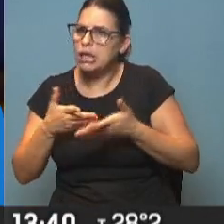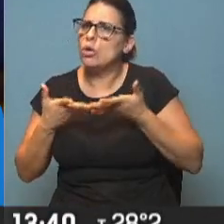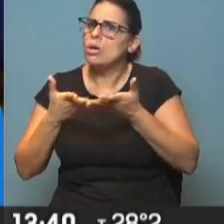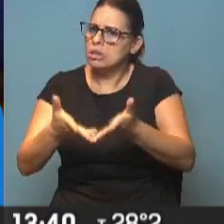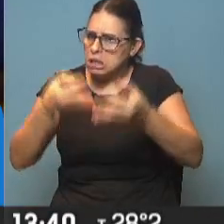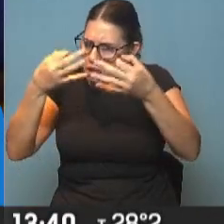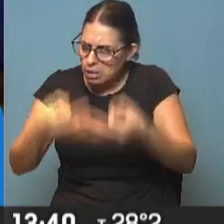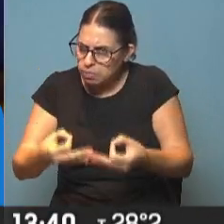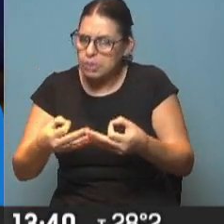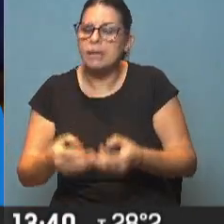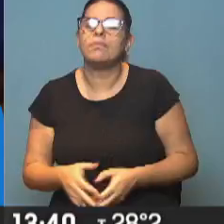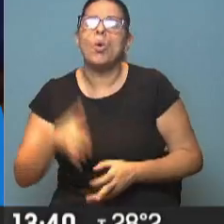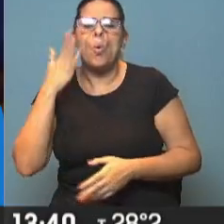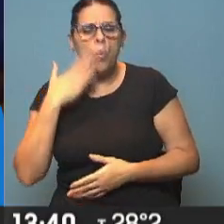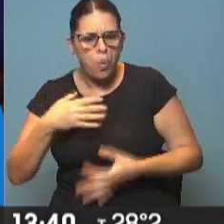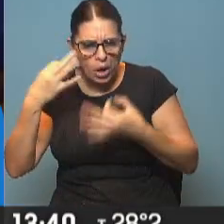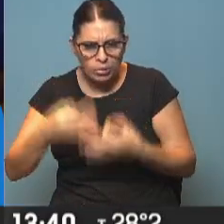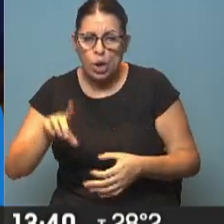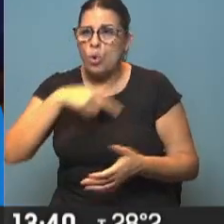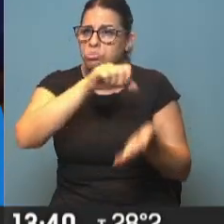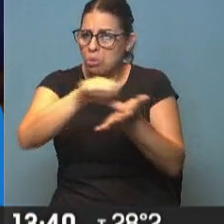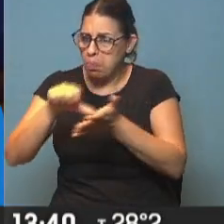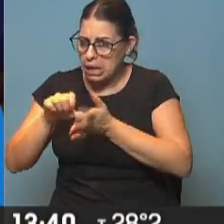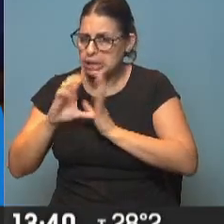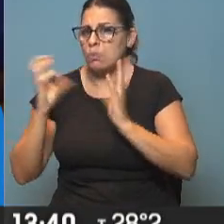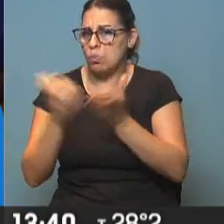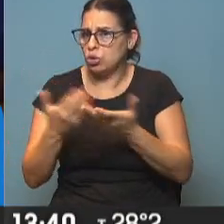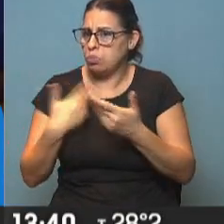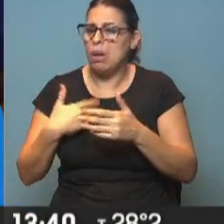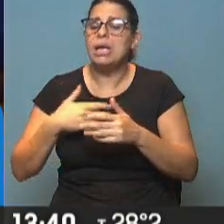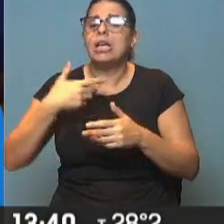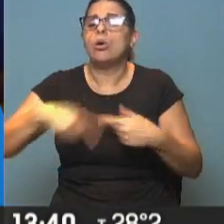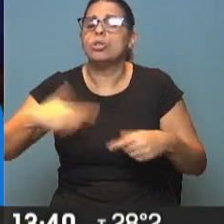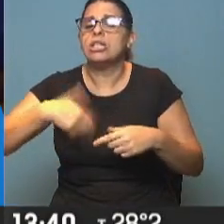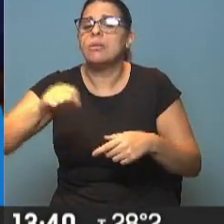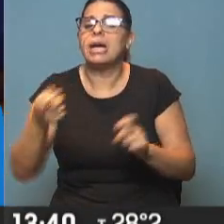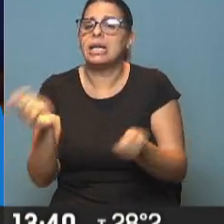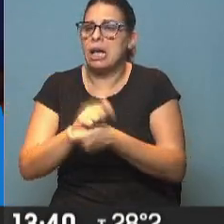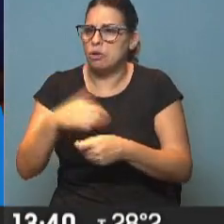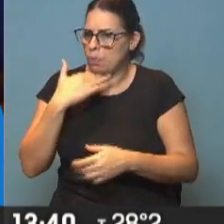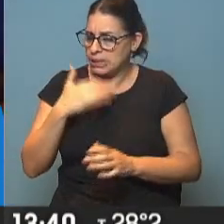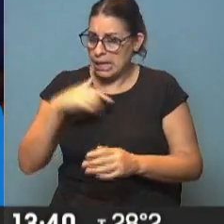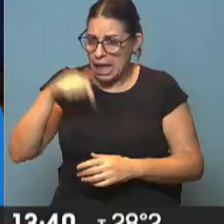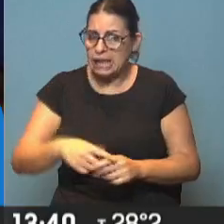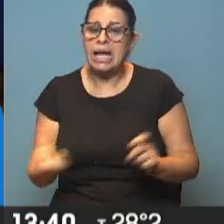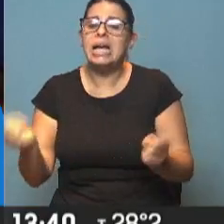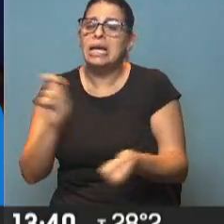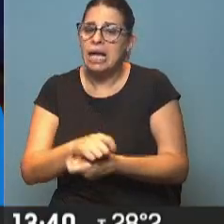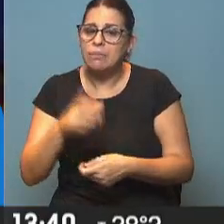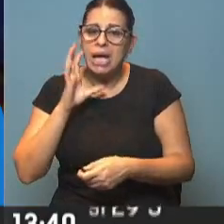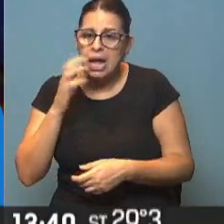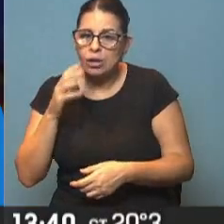que éstos sean corteses en otros países del mundo podemos hacer un cambio y te lo hacen sin ningún problema vos vas a hacer un cambio y te la dra